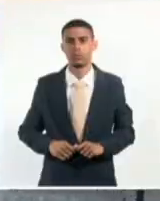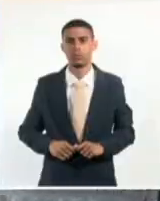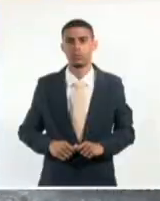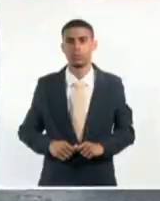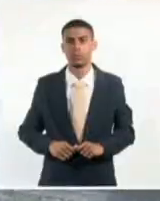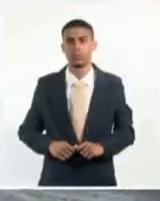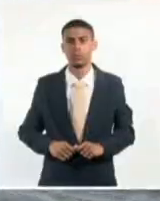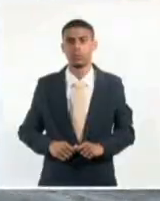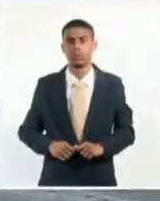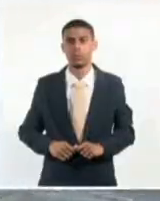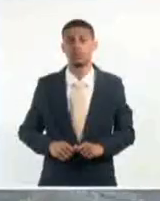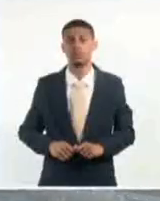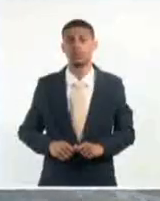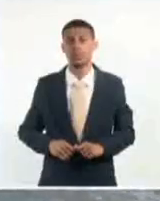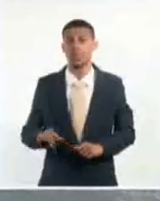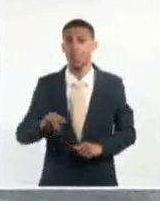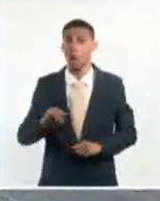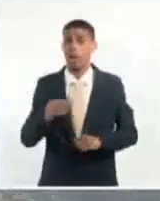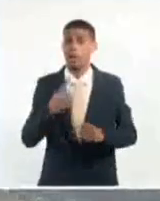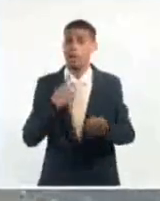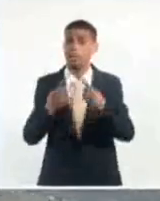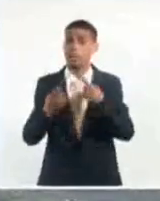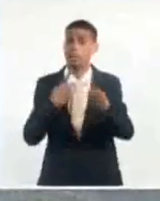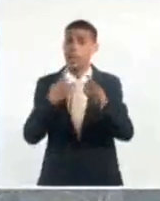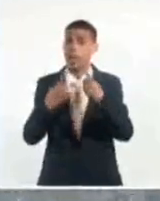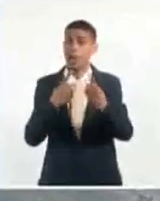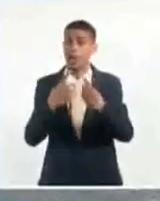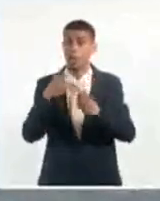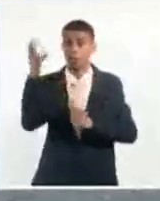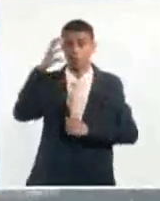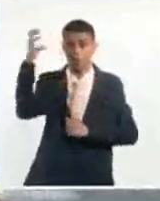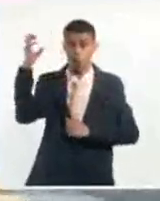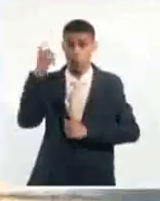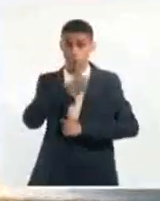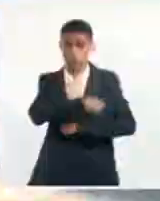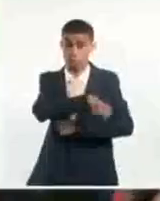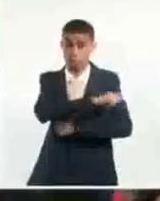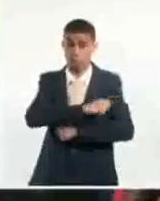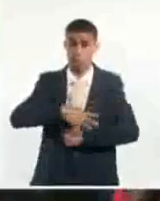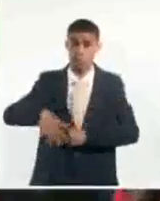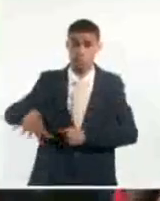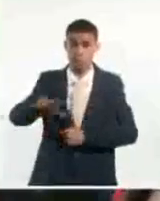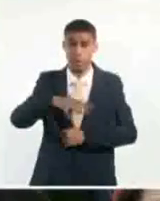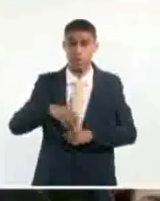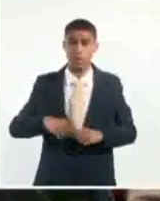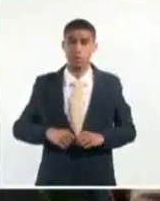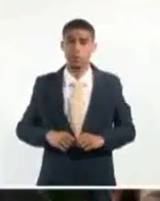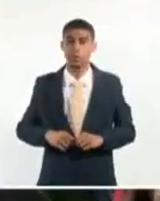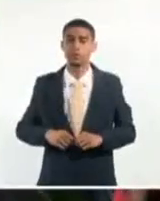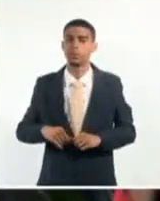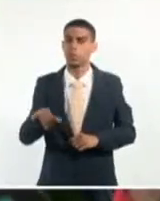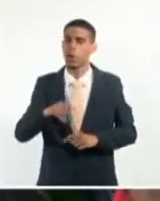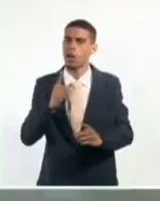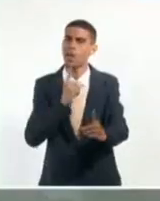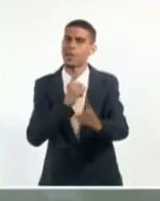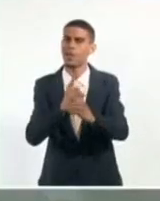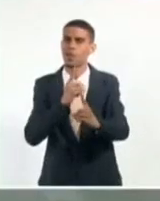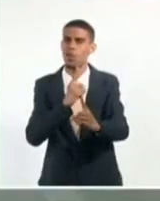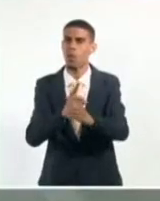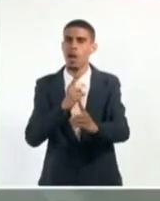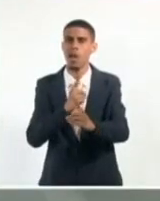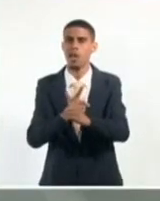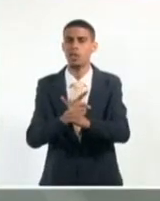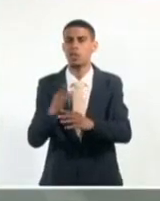Como parte de ese diálogo permanente de la máxima dirección de la revolución con el pueblo, se sistematizaron los encuentros con los más